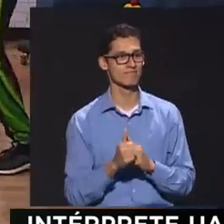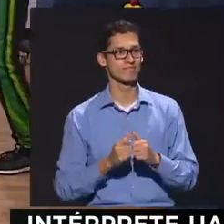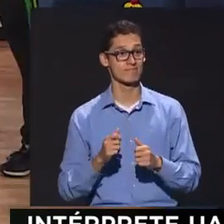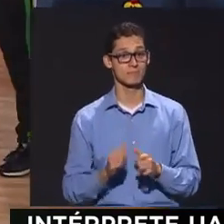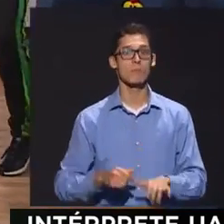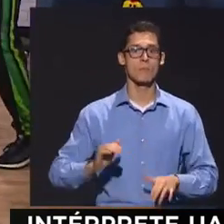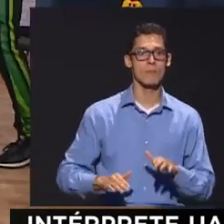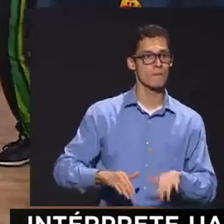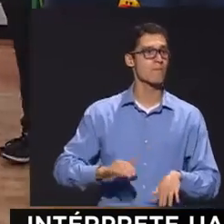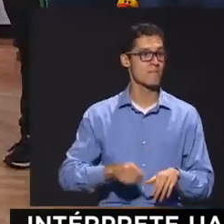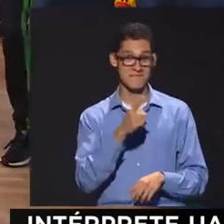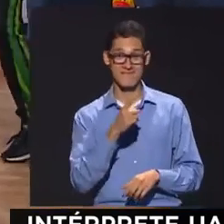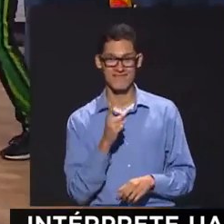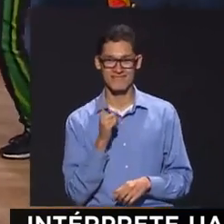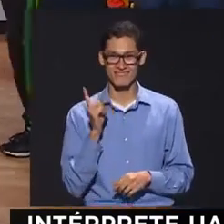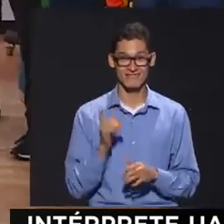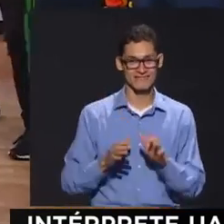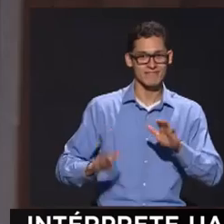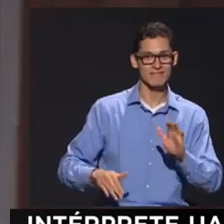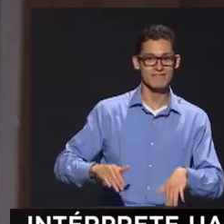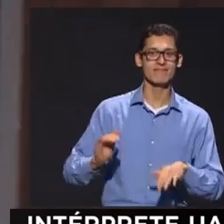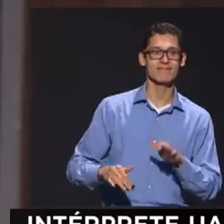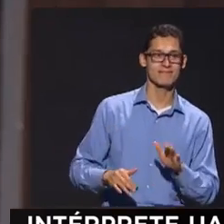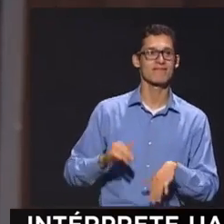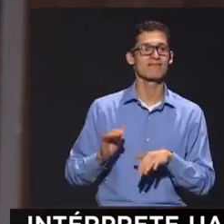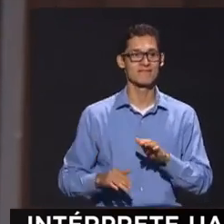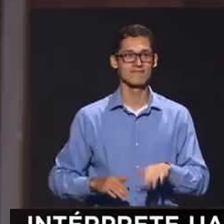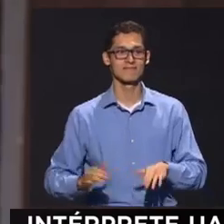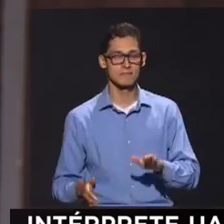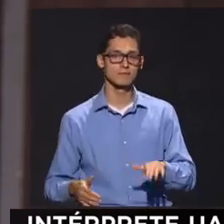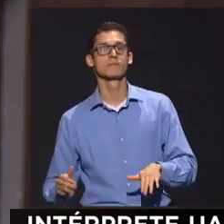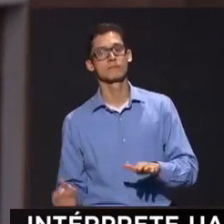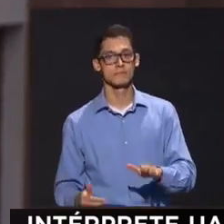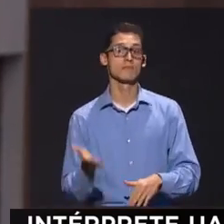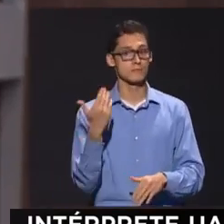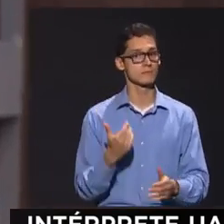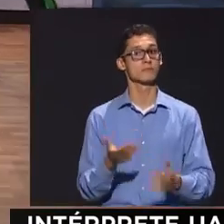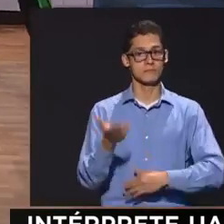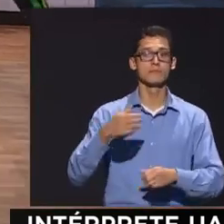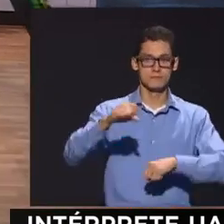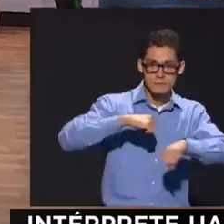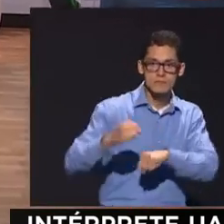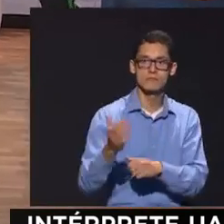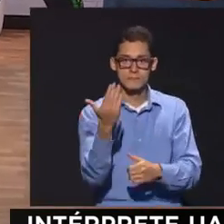oye así pues como él y mauricio